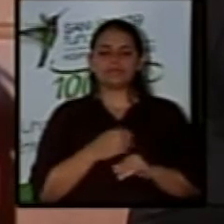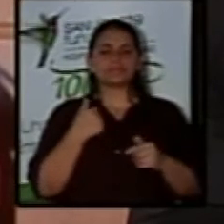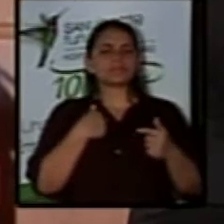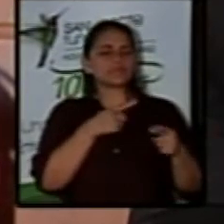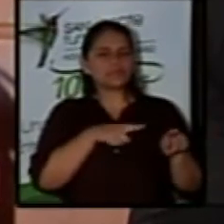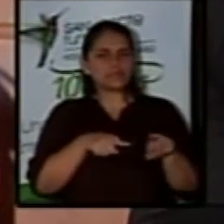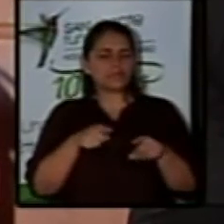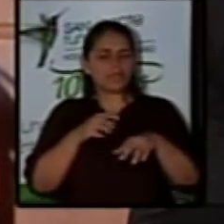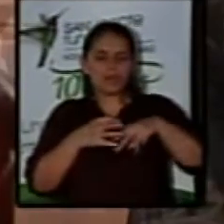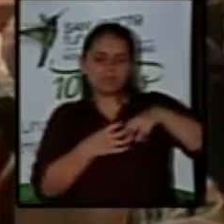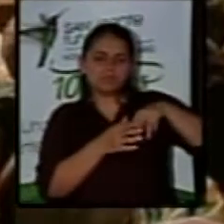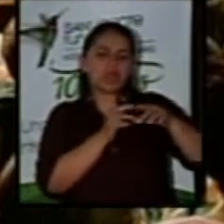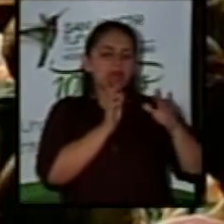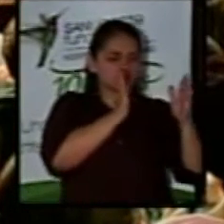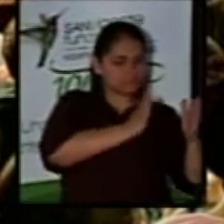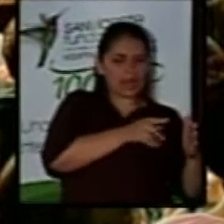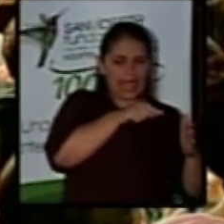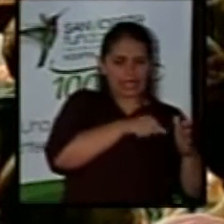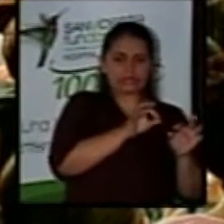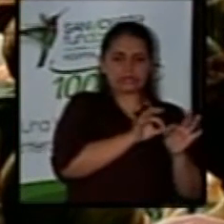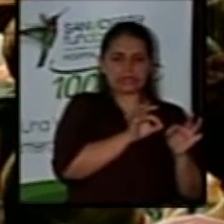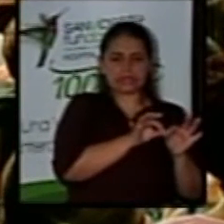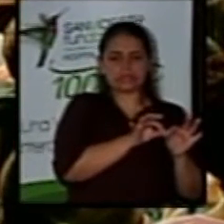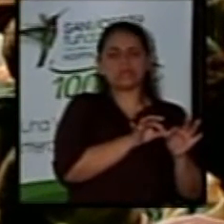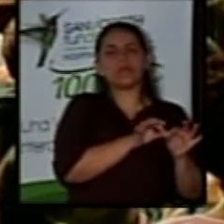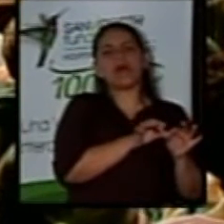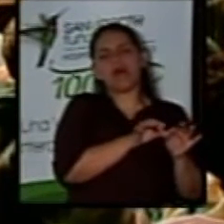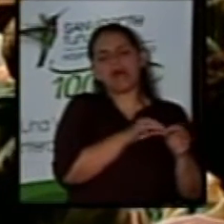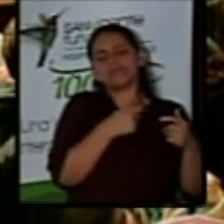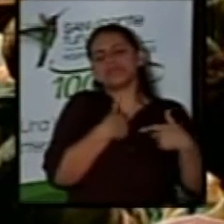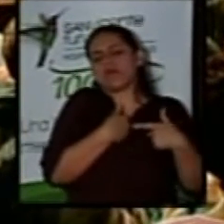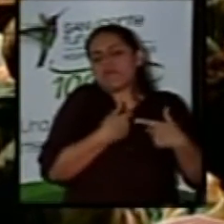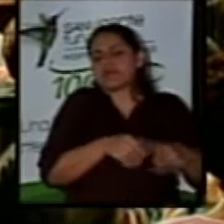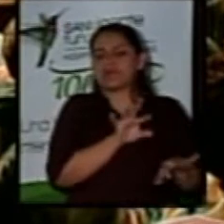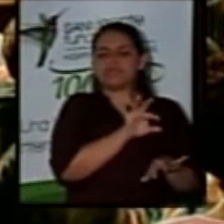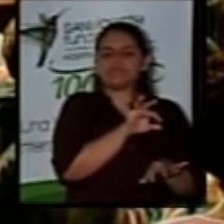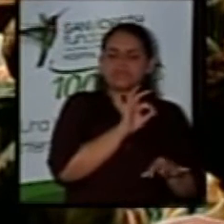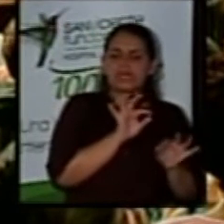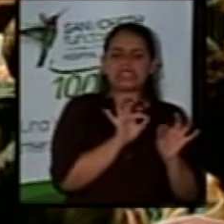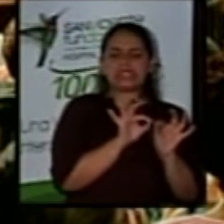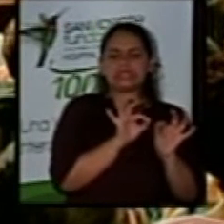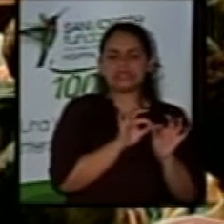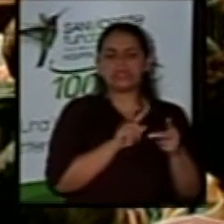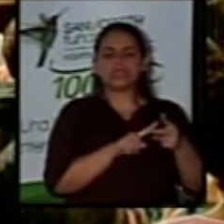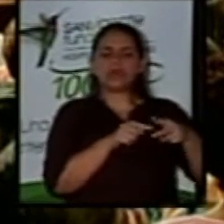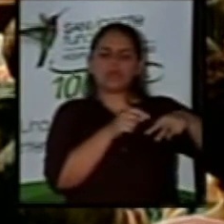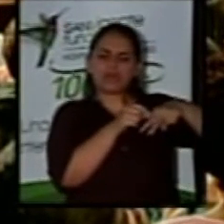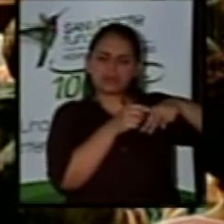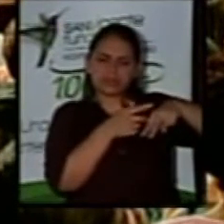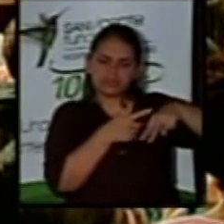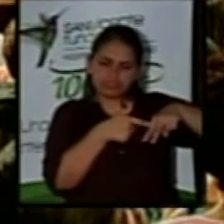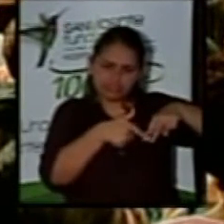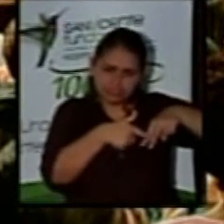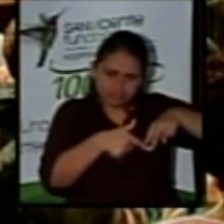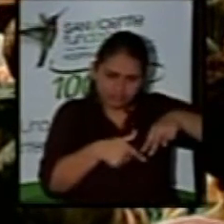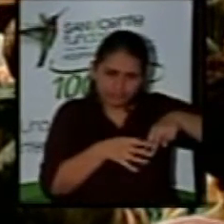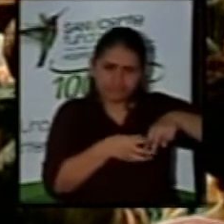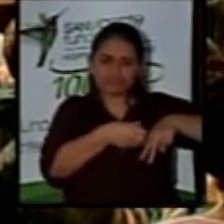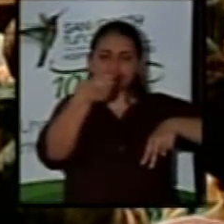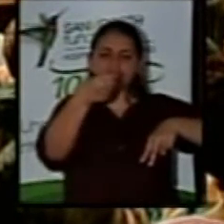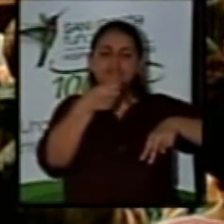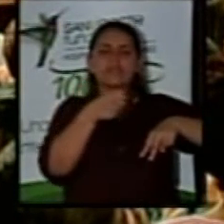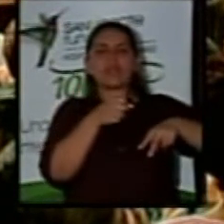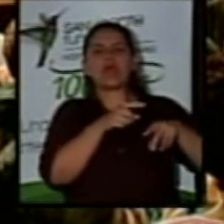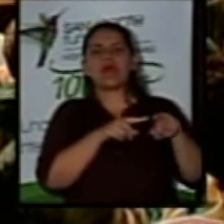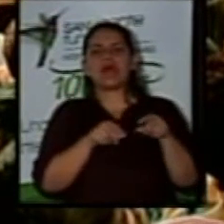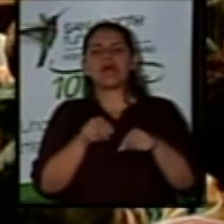las varices y no hay una inflamación importante en la piel, pues escoge el tipo de terapia, sea una terapia quirúrgica,